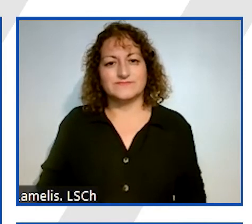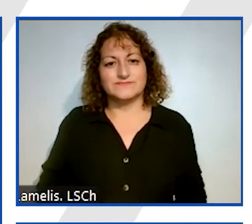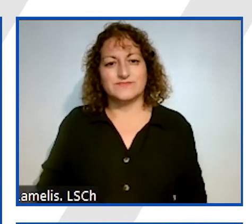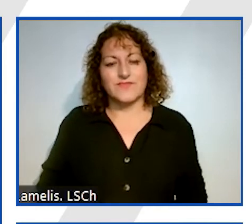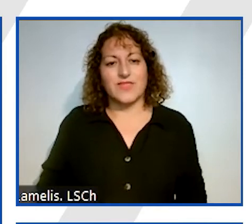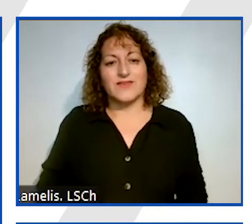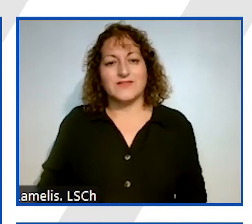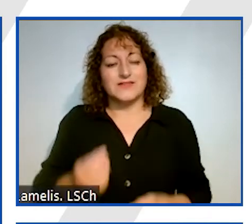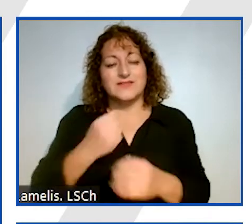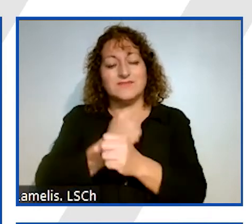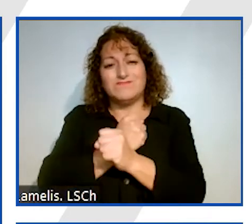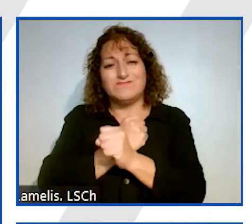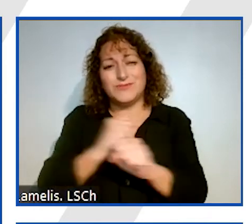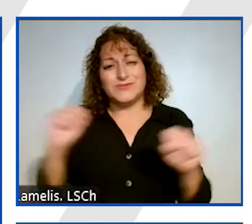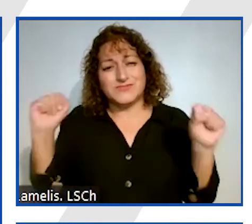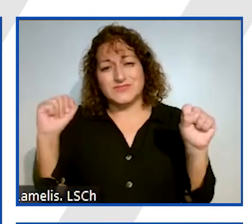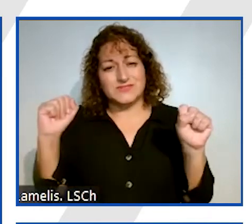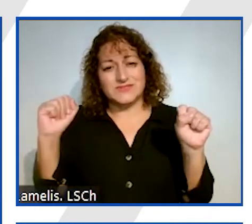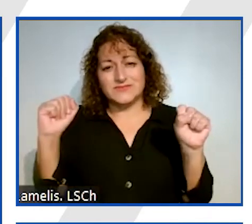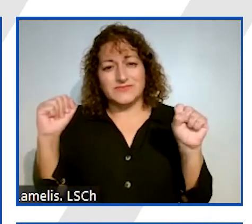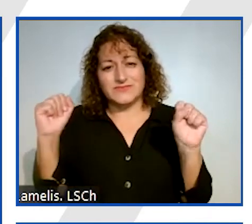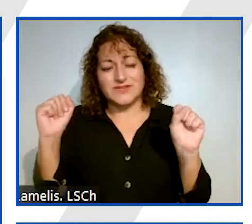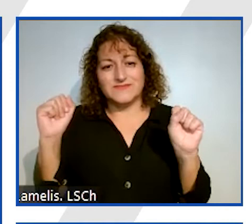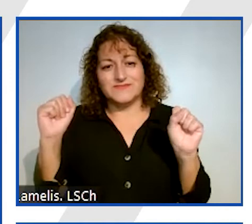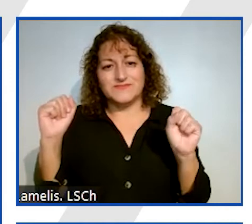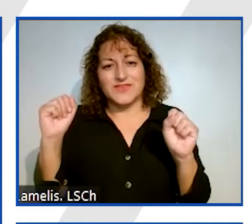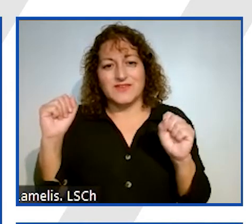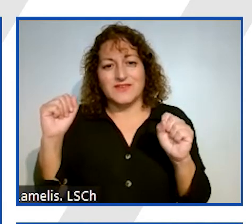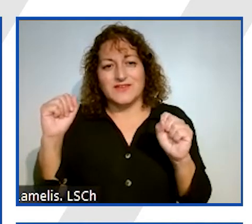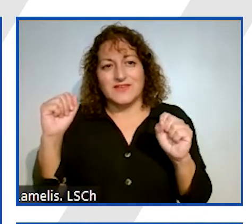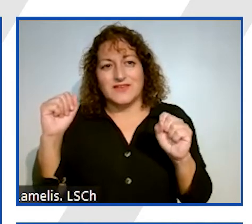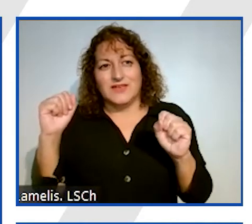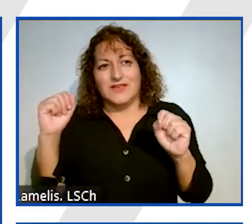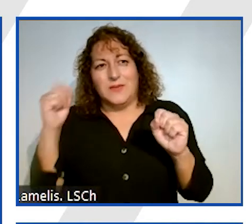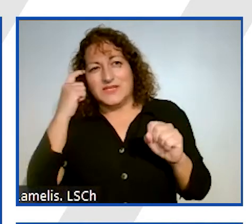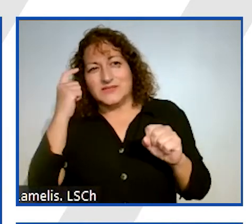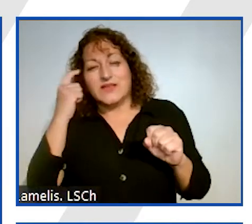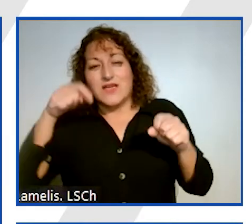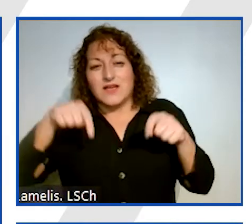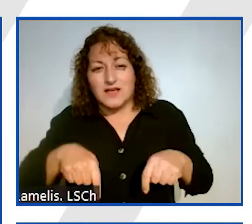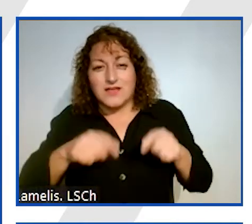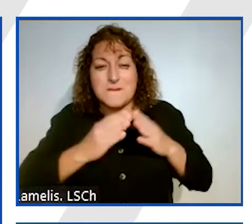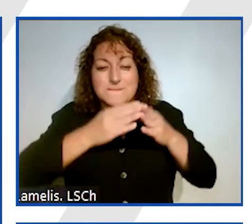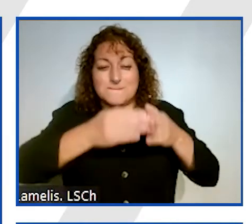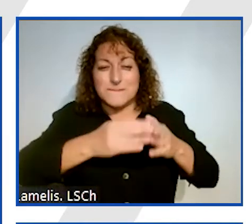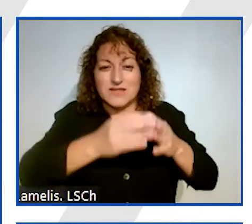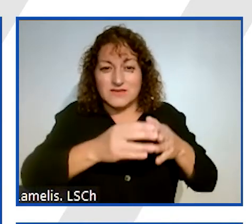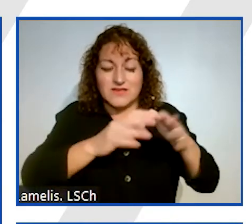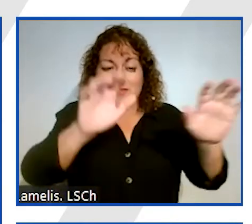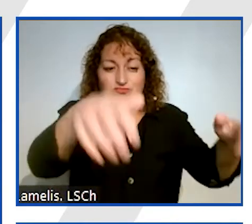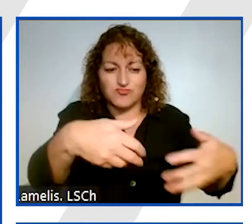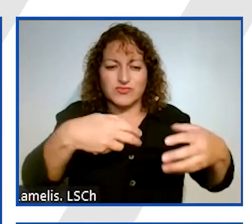es imposible que lleguemos a una pesquería sustentable o un uso sustentable porque simplemente nos